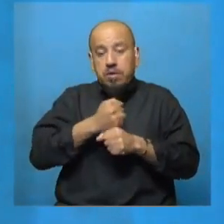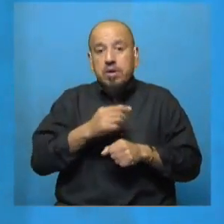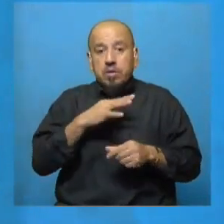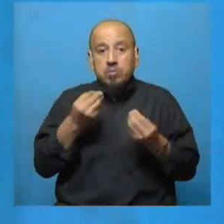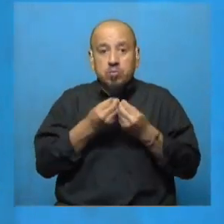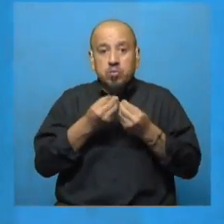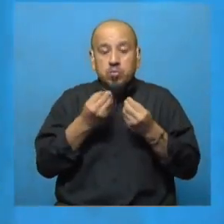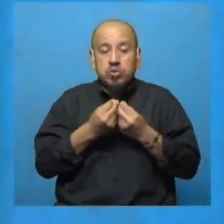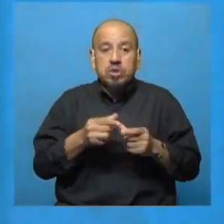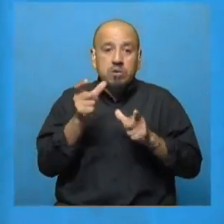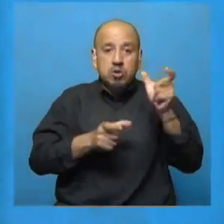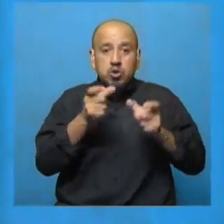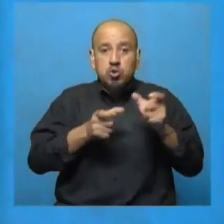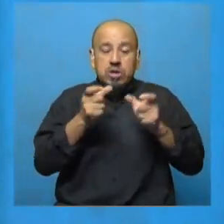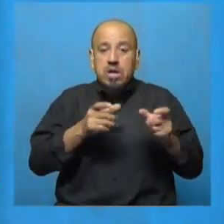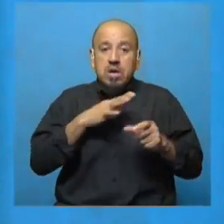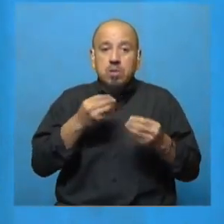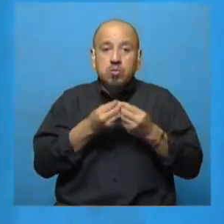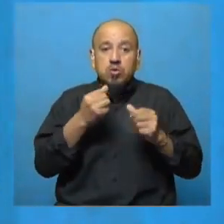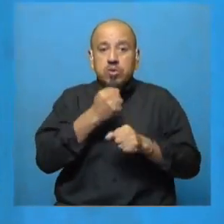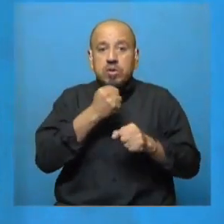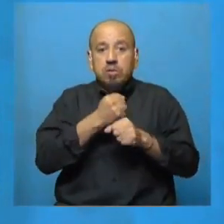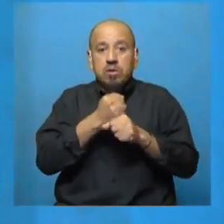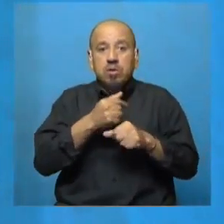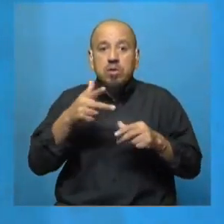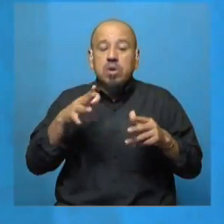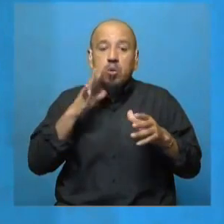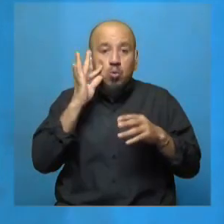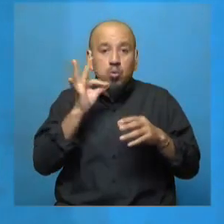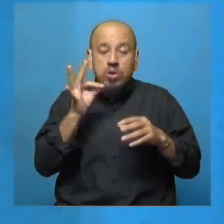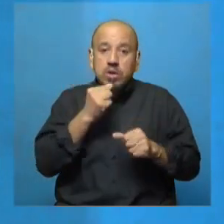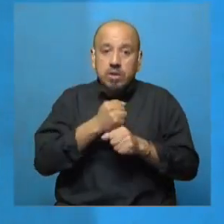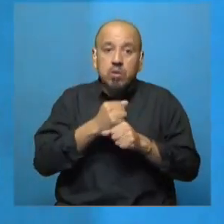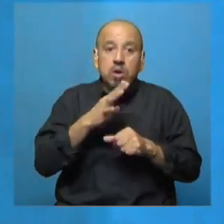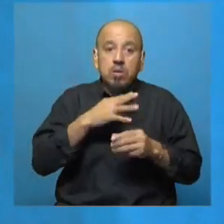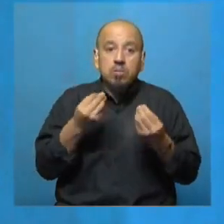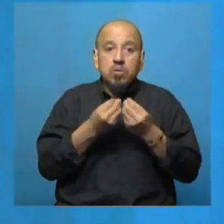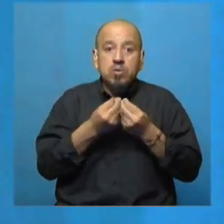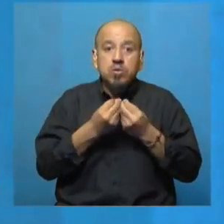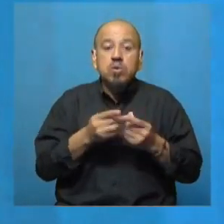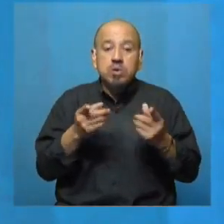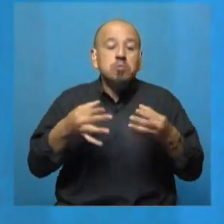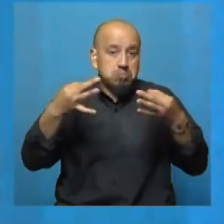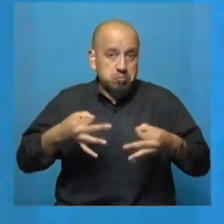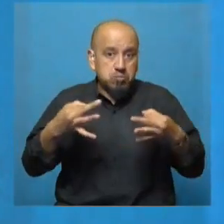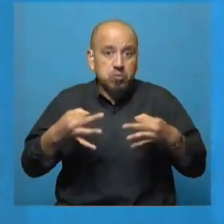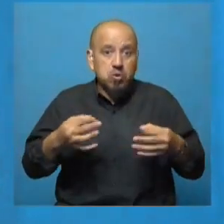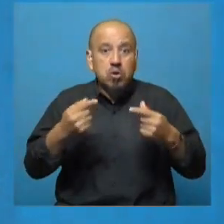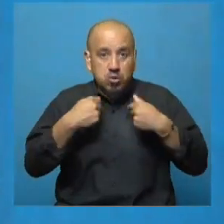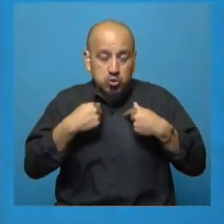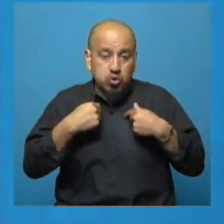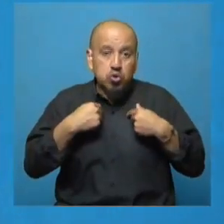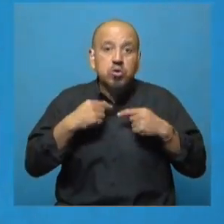actrices los las actrices los actores sino a todos los técnicos le da mucha oportunidad de trabajo Eso es genial a nosotros mismos